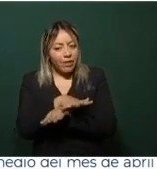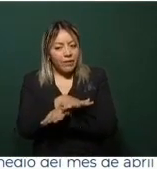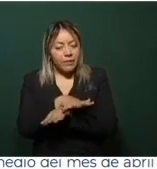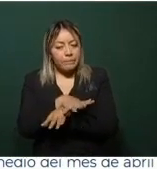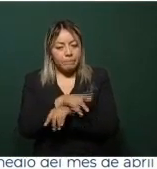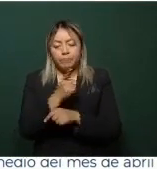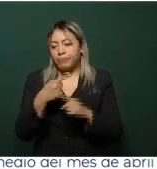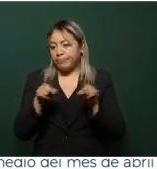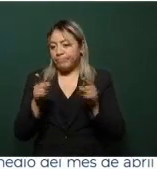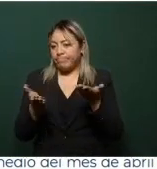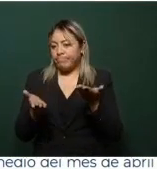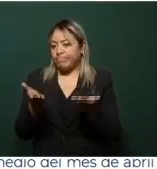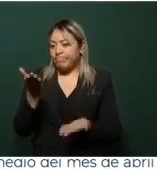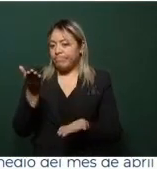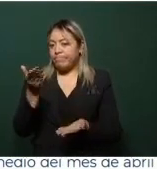en